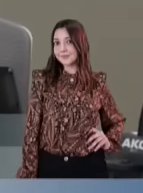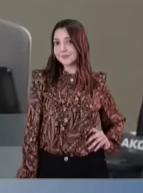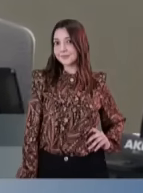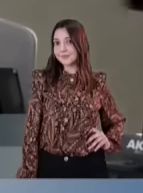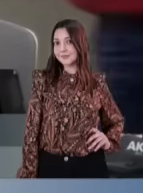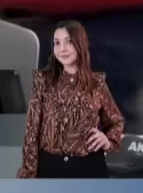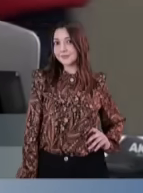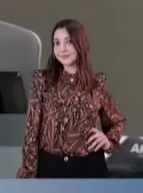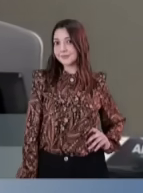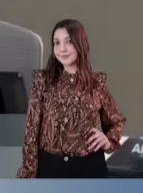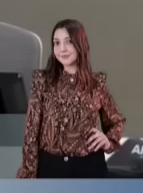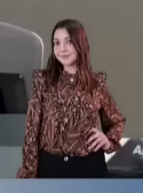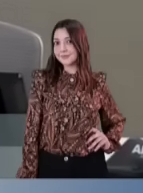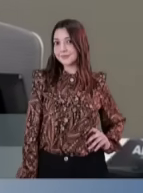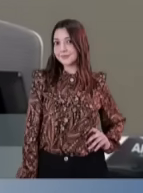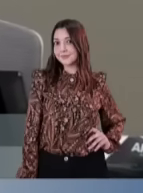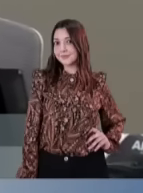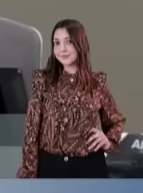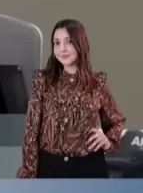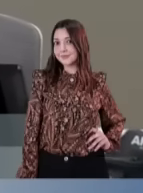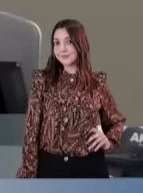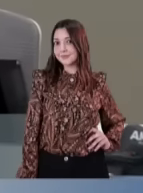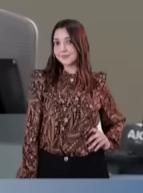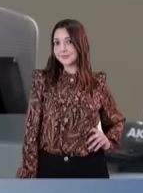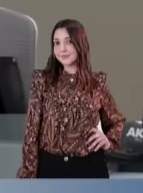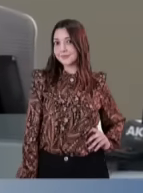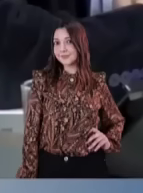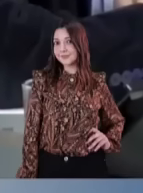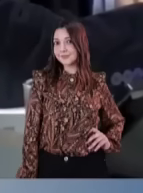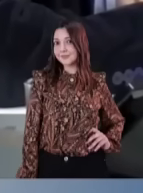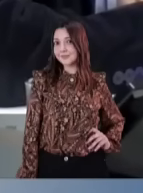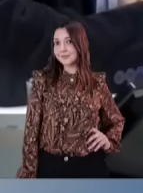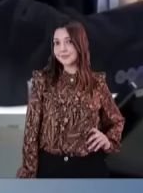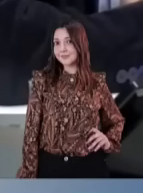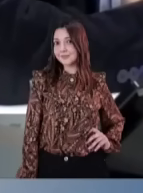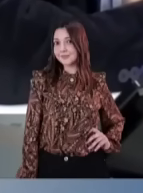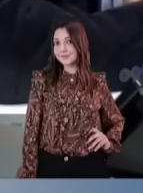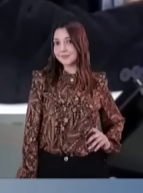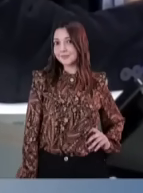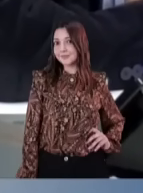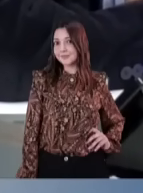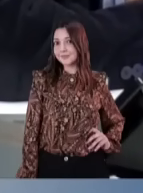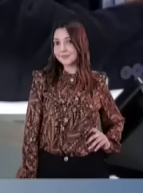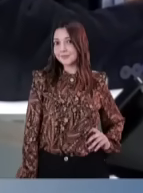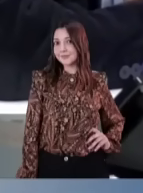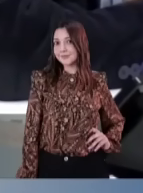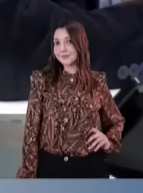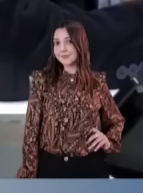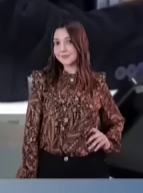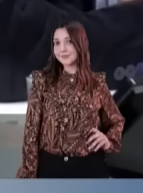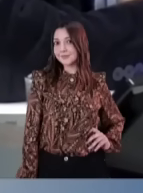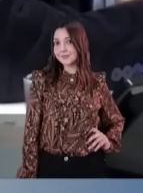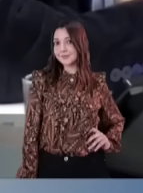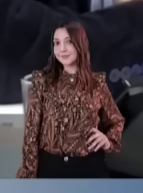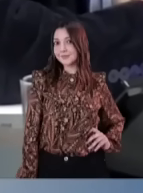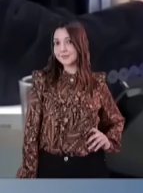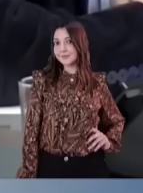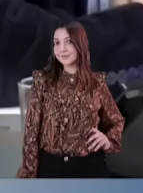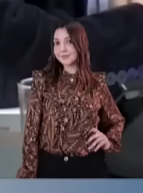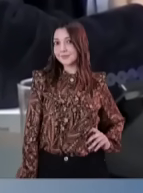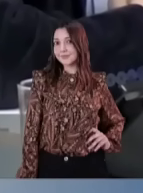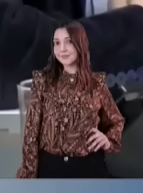miran como con ojos críticos hacia la vereda del frente, que es a prueba de dignidad, y dicen, ¿de dónde van a sacar figura?